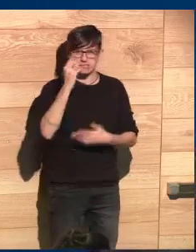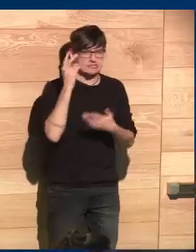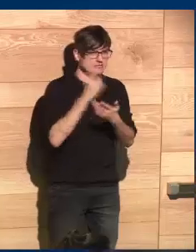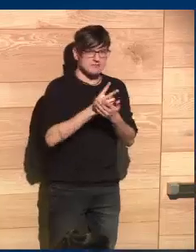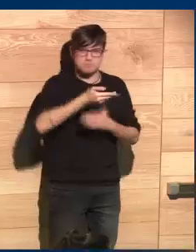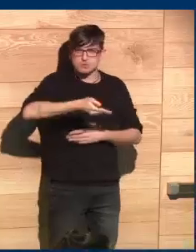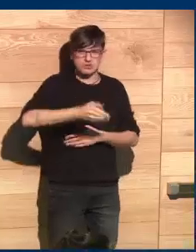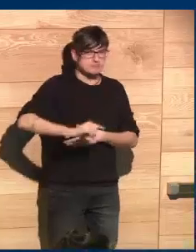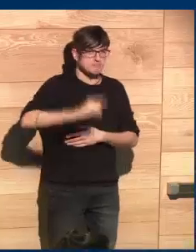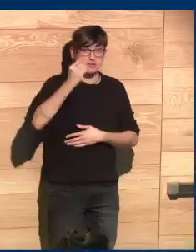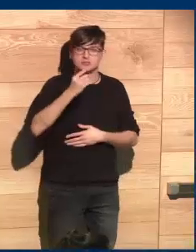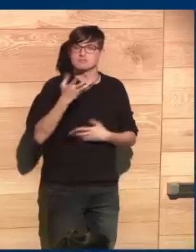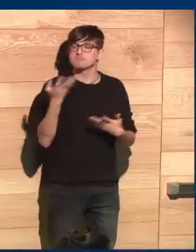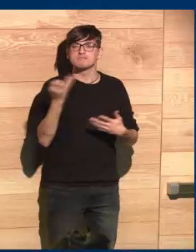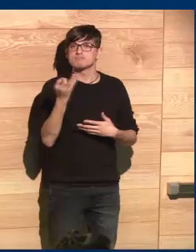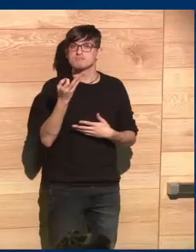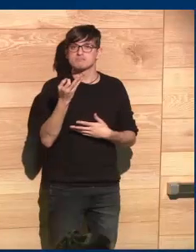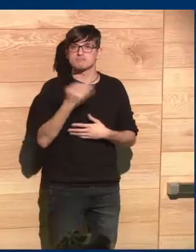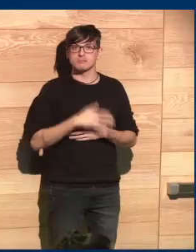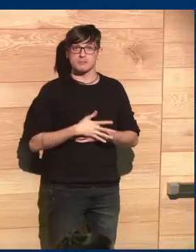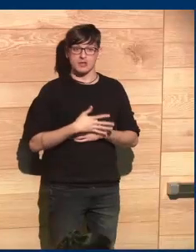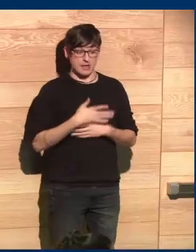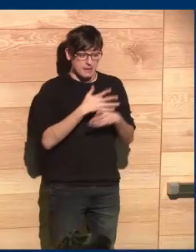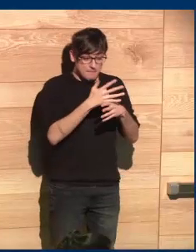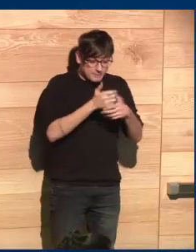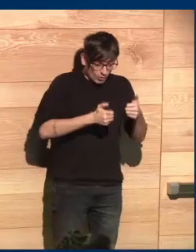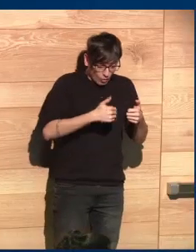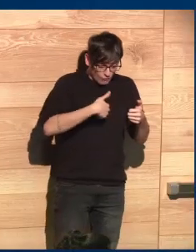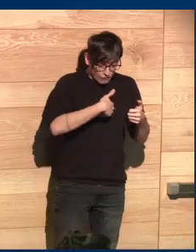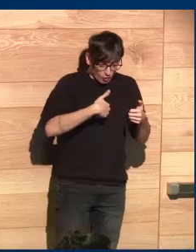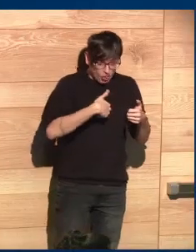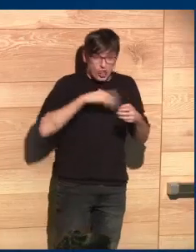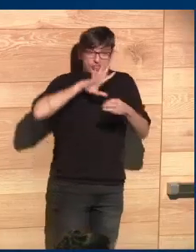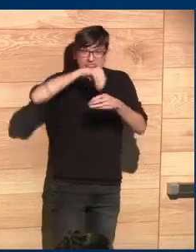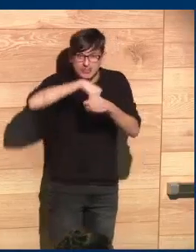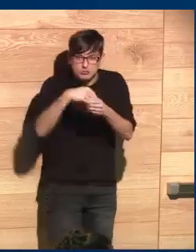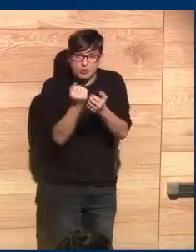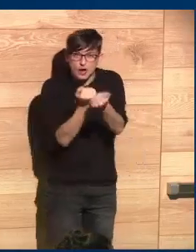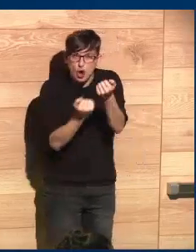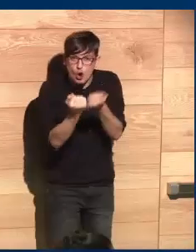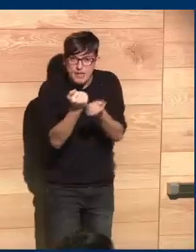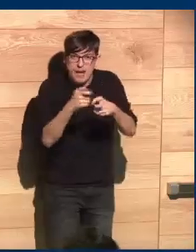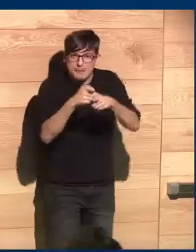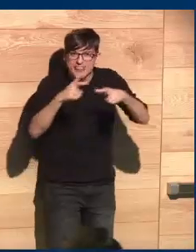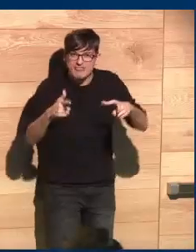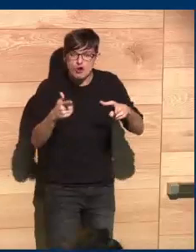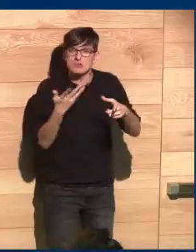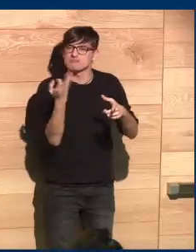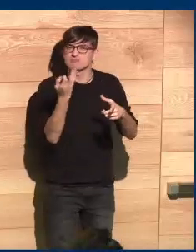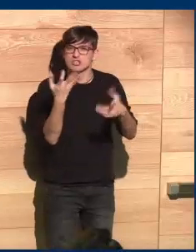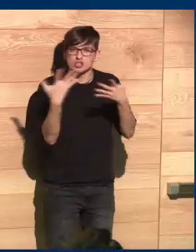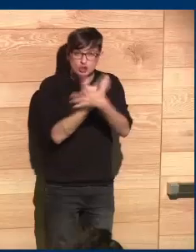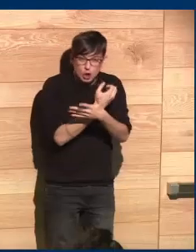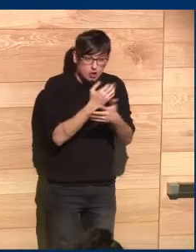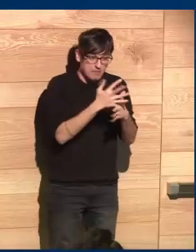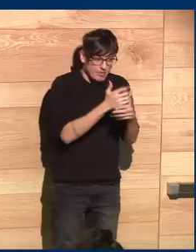que tenemos en el mundo del videojuego es ¿qué papel juega el videojuego en la economía de plataformas? Porque todos los videojuegos van a